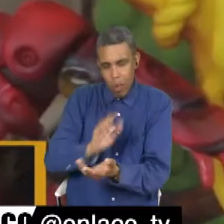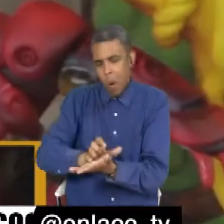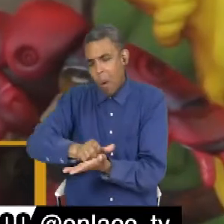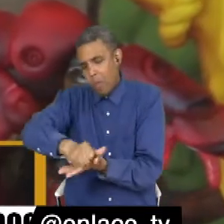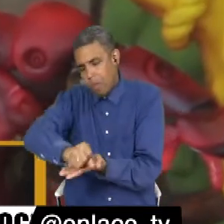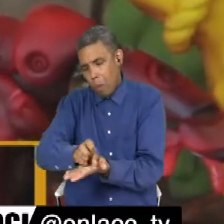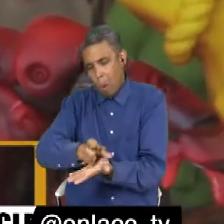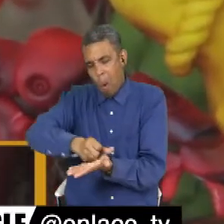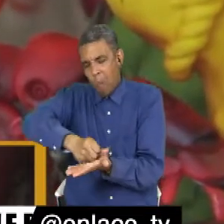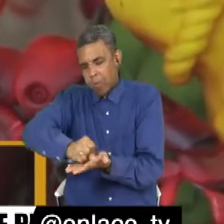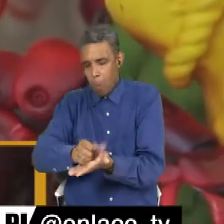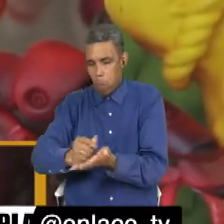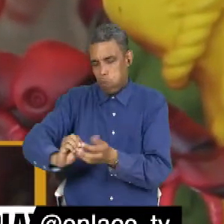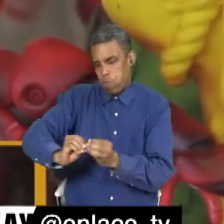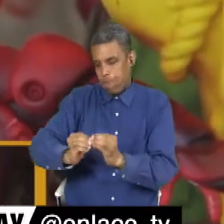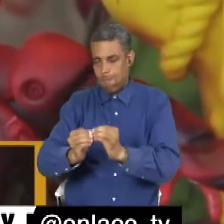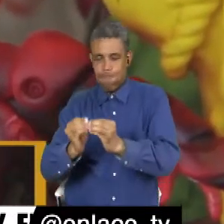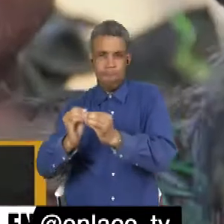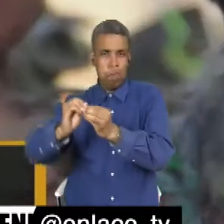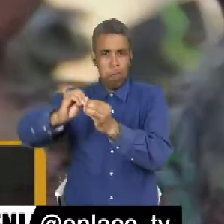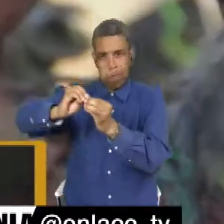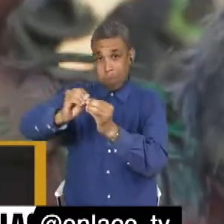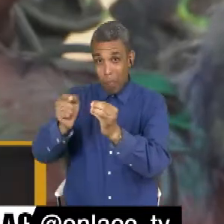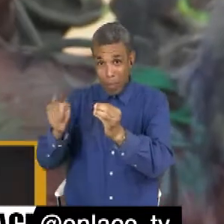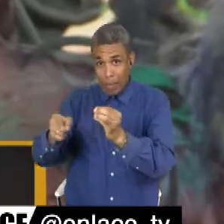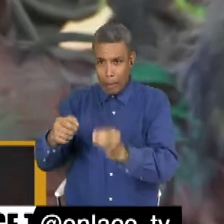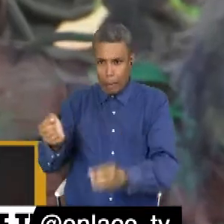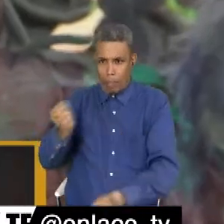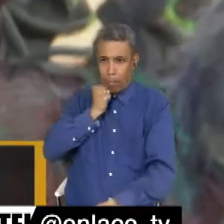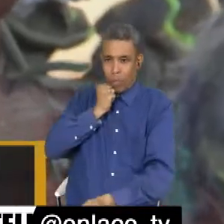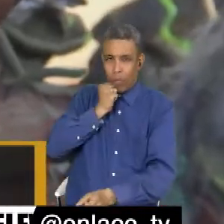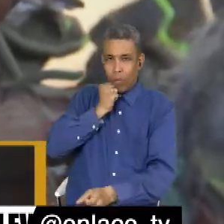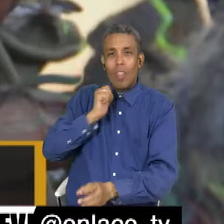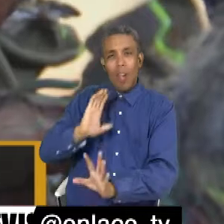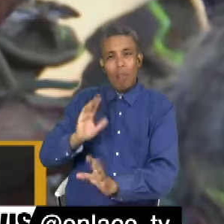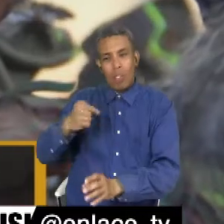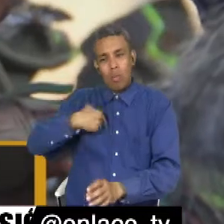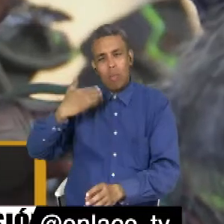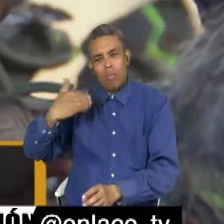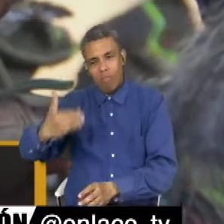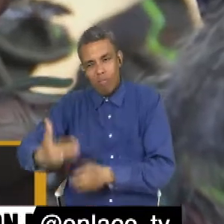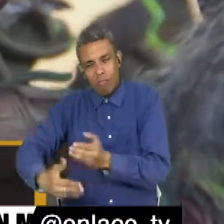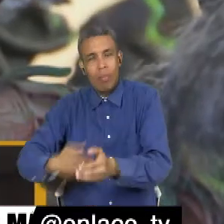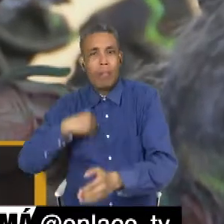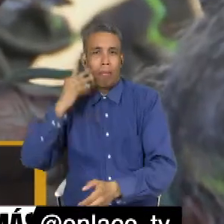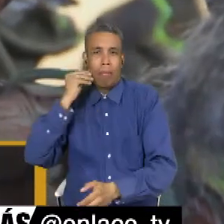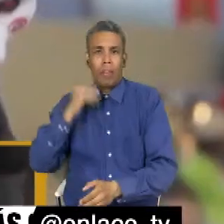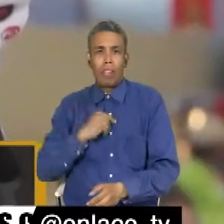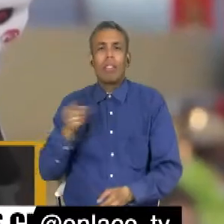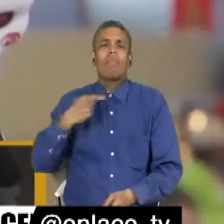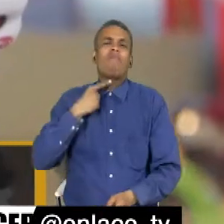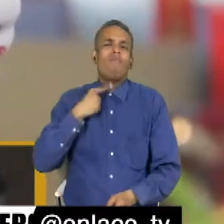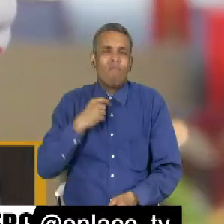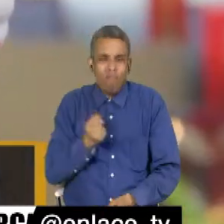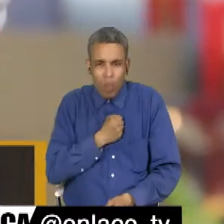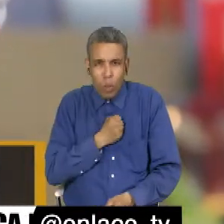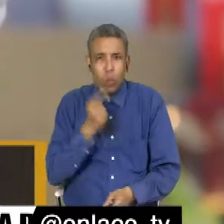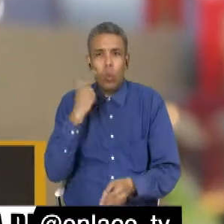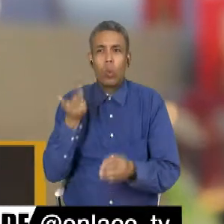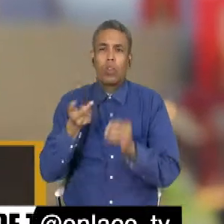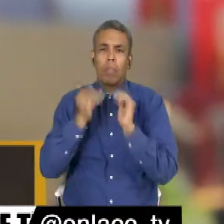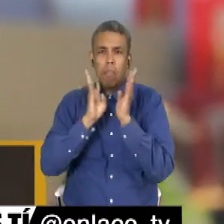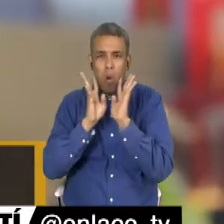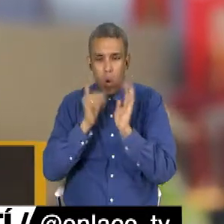fanático de los cómics y de todas esas series y sagas? Sí, a mí me gusta mucho. Me gusta Star Wars, The Walking